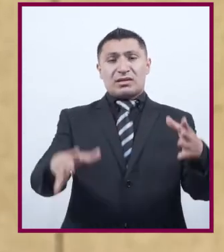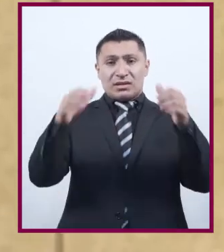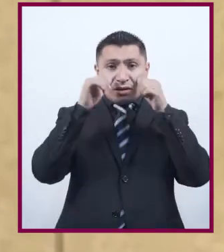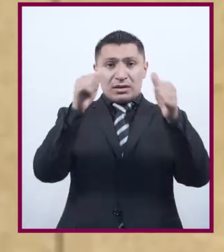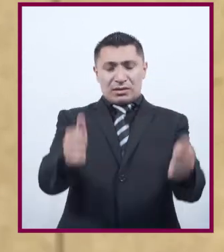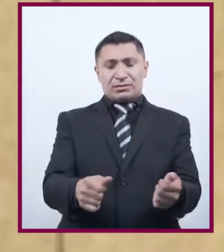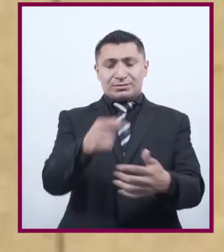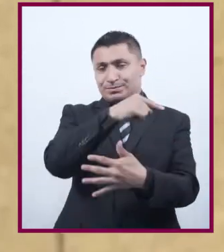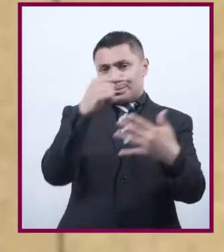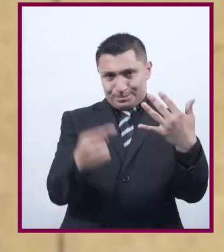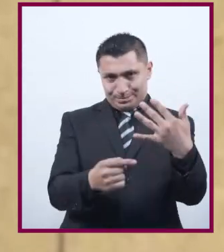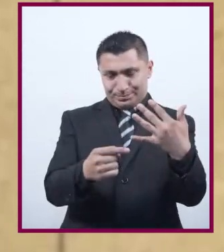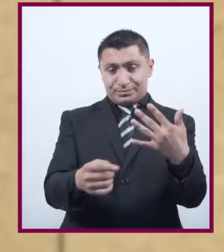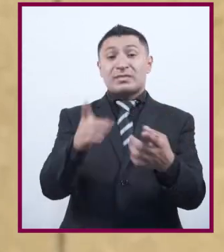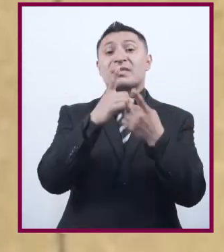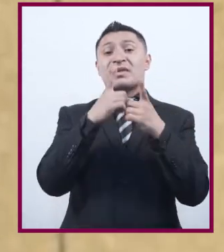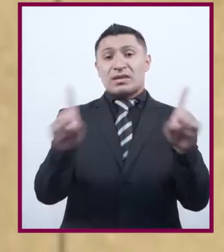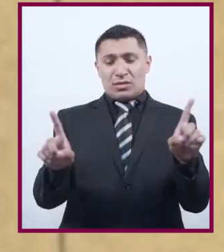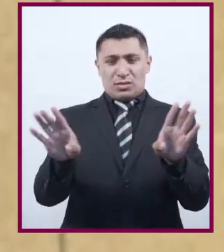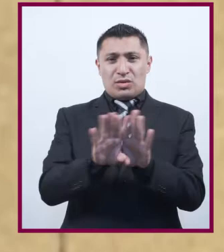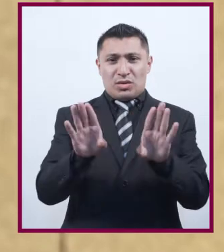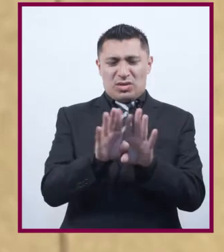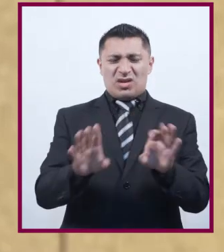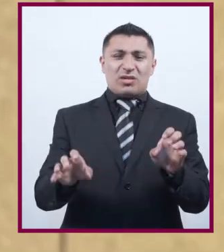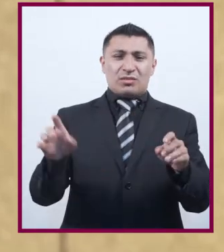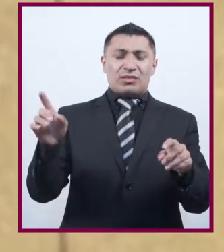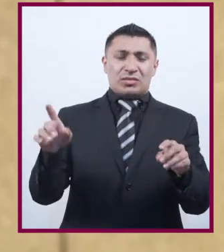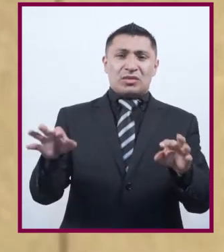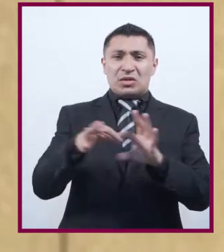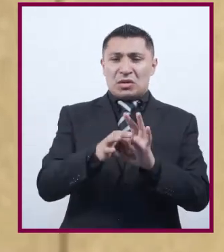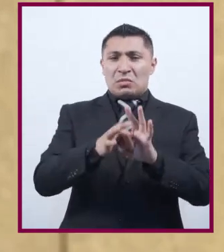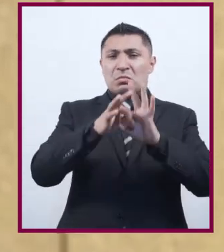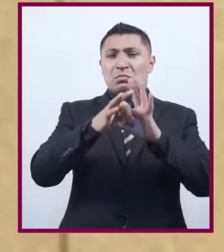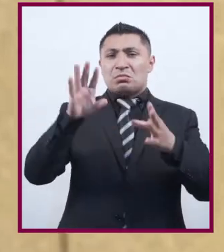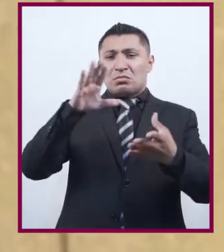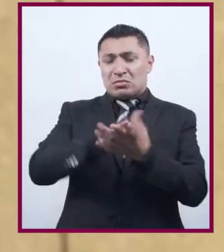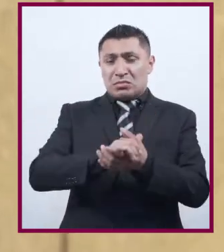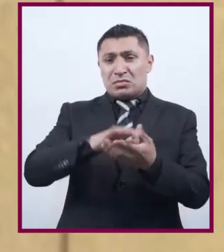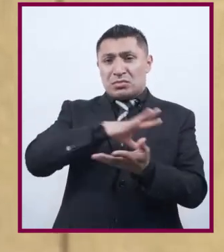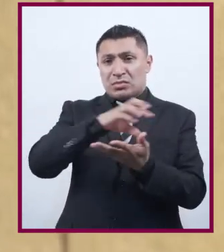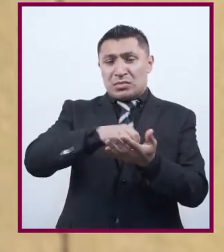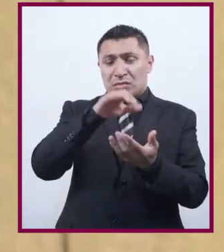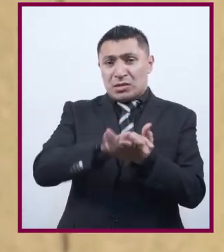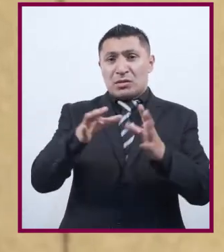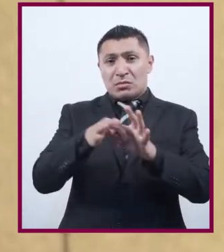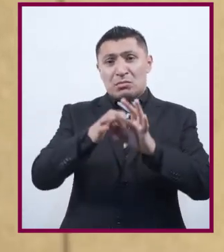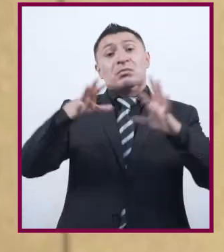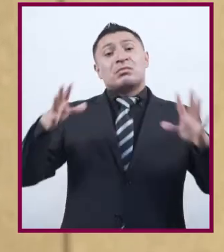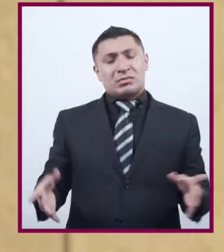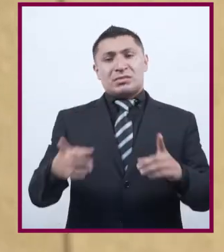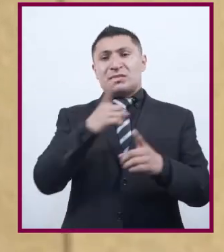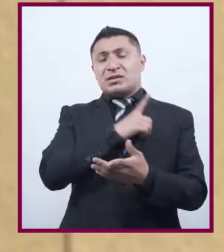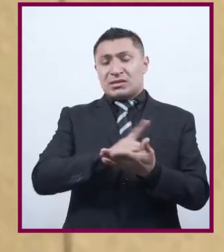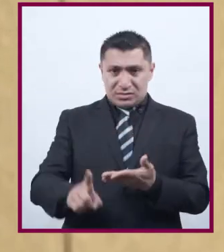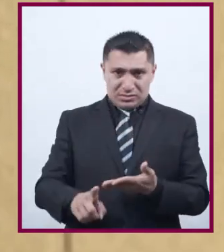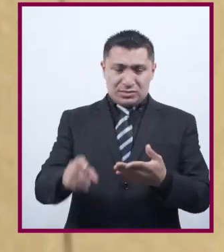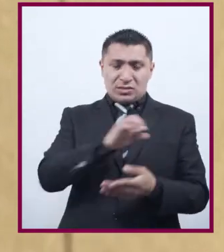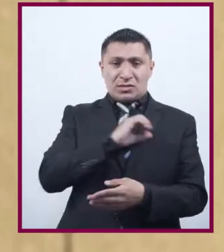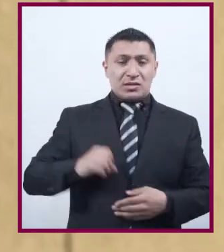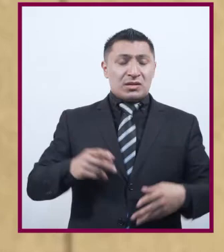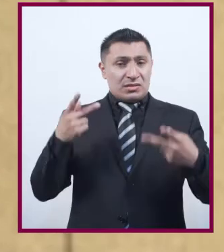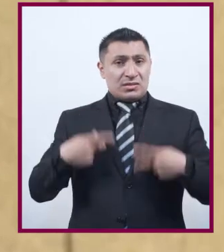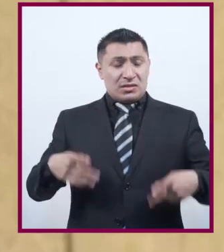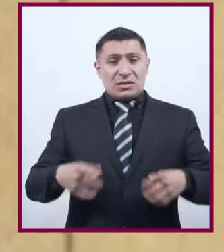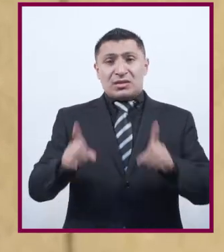Familiares, contemplando, entre otras cosas, el divorcio como disolución del vínculo matrimonial, los derechos y obligaciones de los